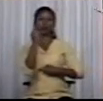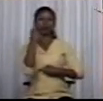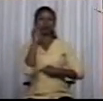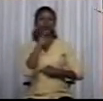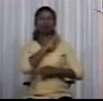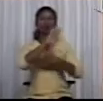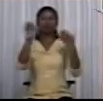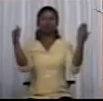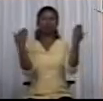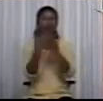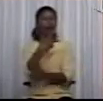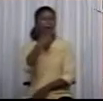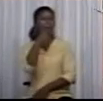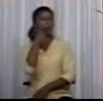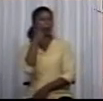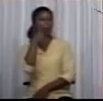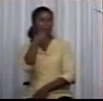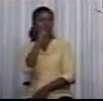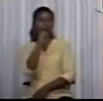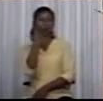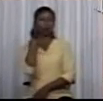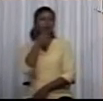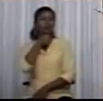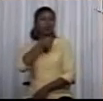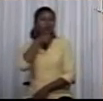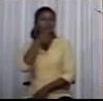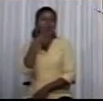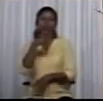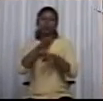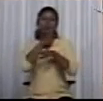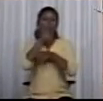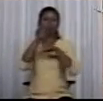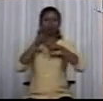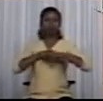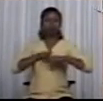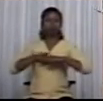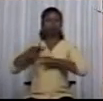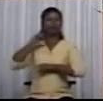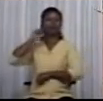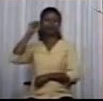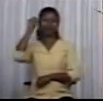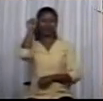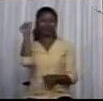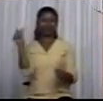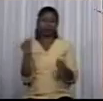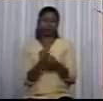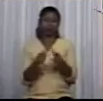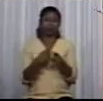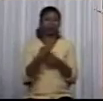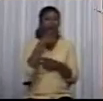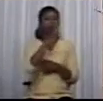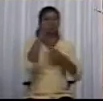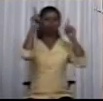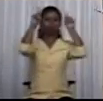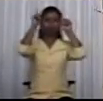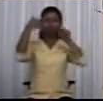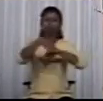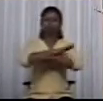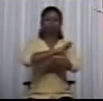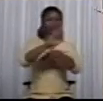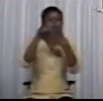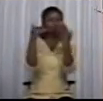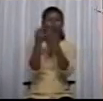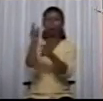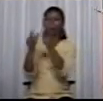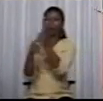todo el mundo Papá Lucho, por lo que era viejito y vivía sentadito en la silla. Sí, lo recuerdo, lo conocí. Ya, entonces yo conocía las marcas. José Ignacio Ramírez, Pablo